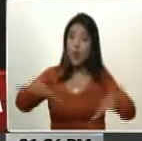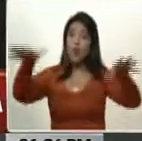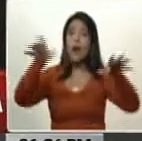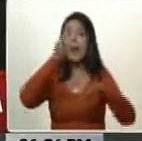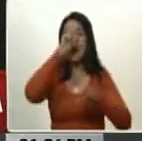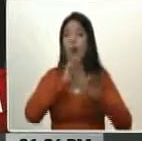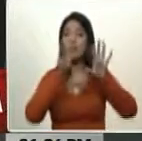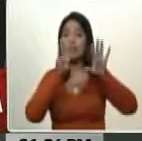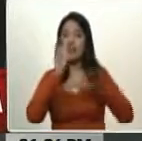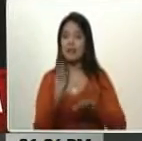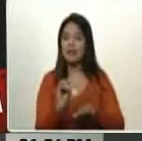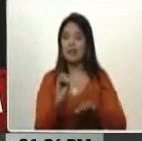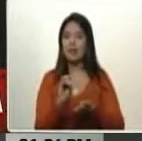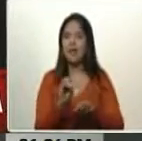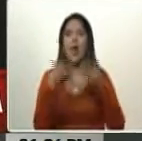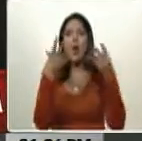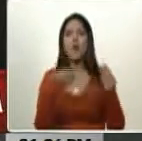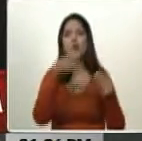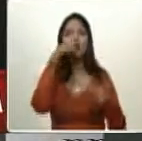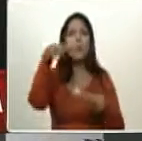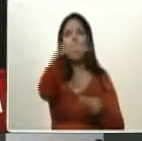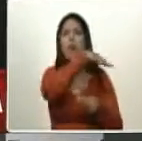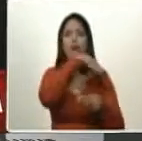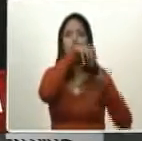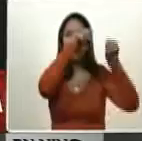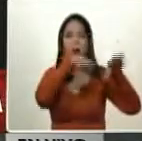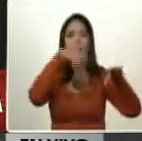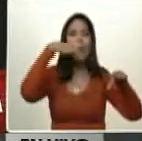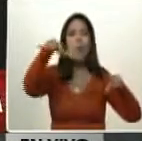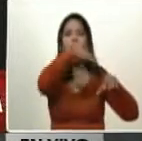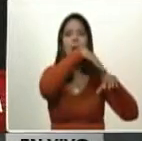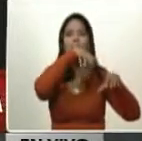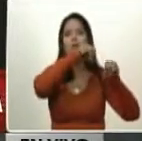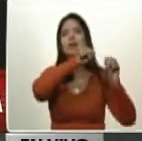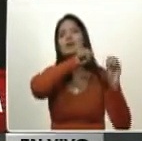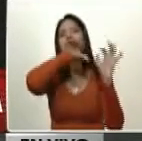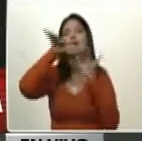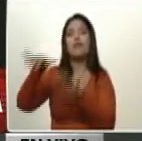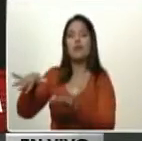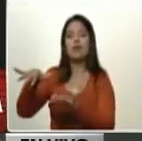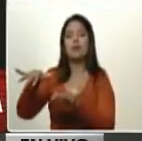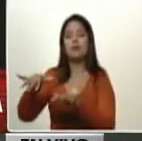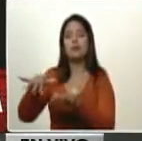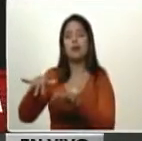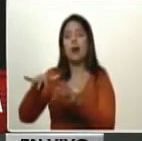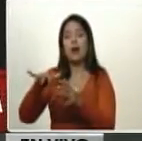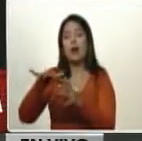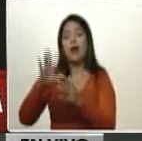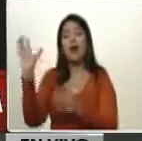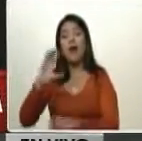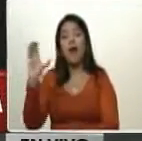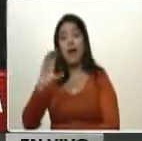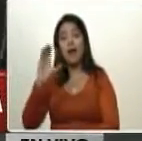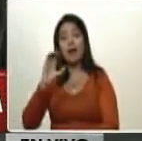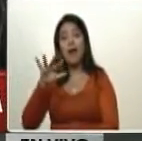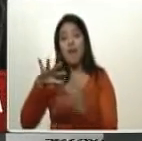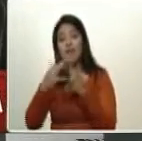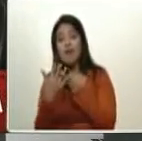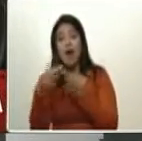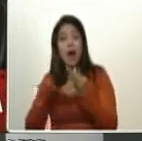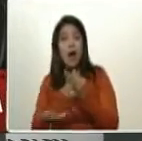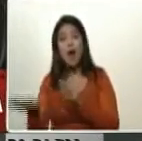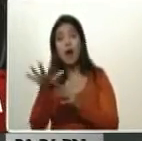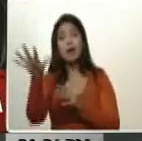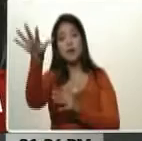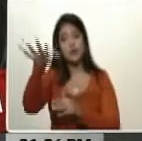70, arrancaron oleadas migratorias y se crearon esos cinturones de barrios en las ciudades que llamaron cinturones